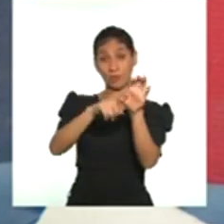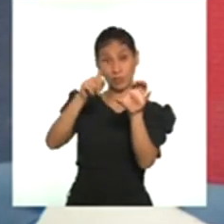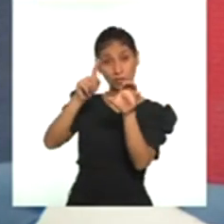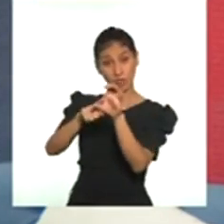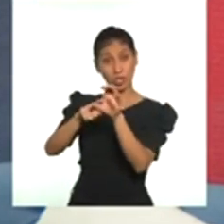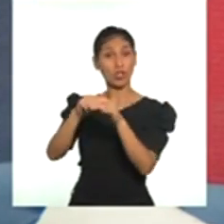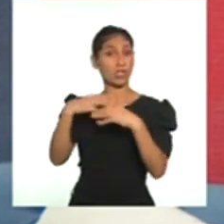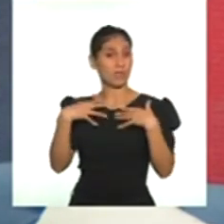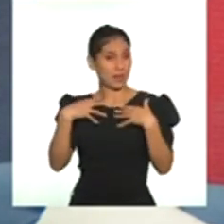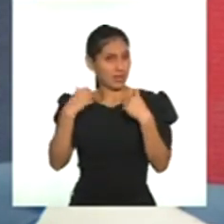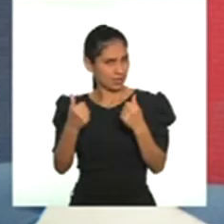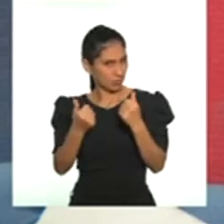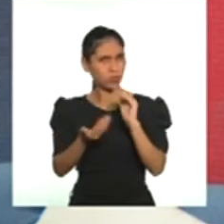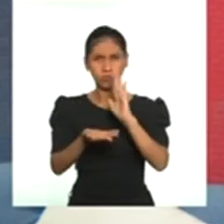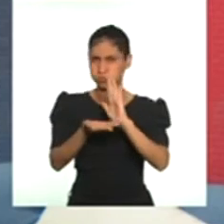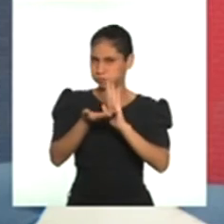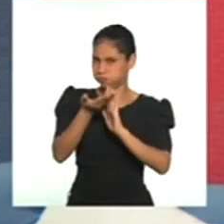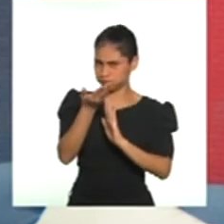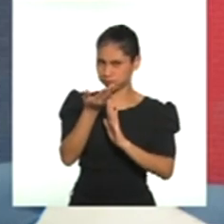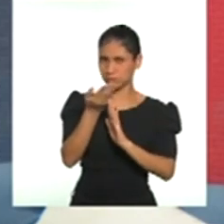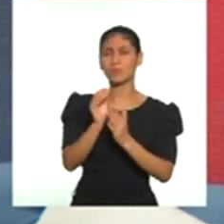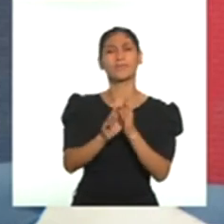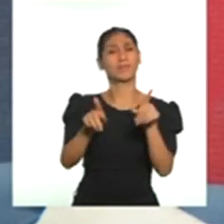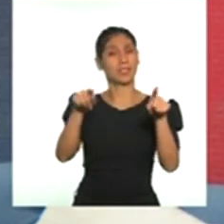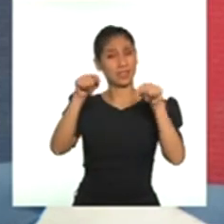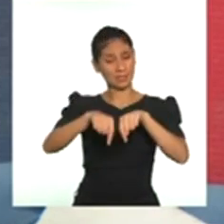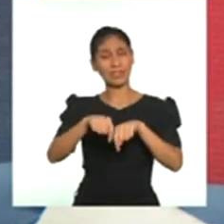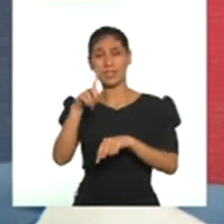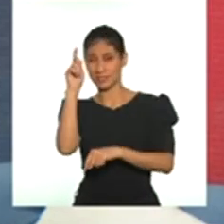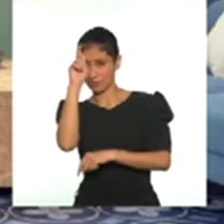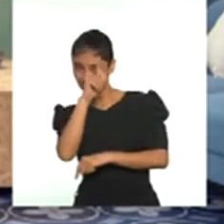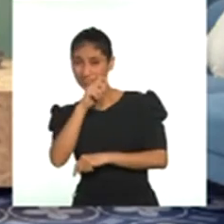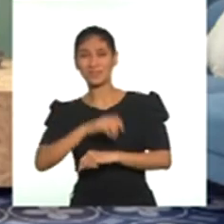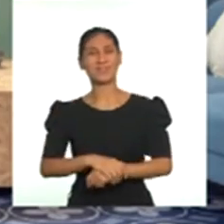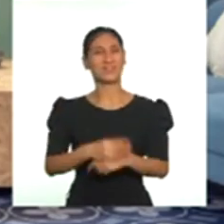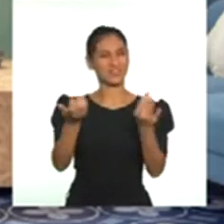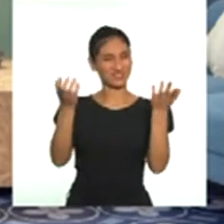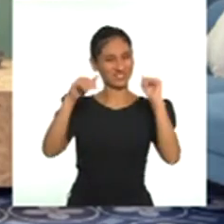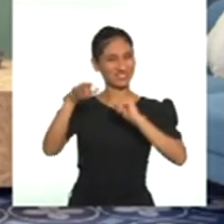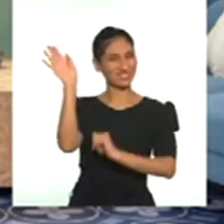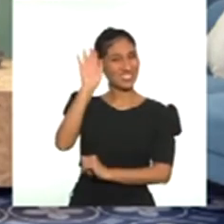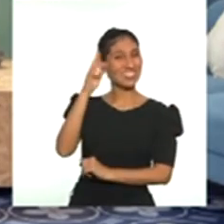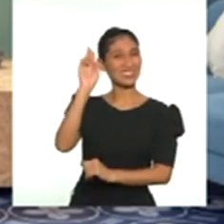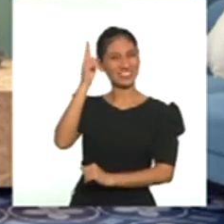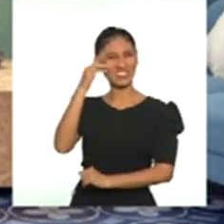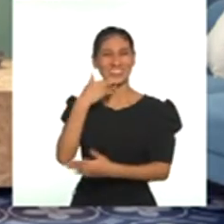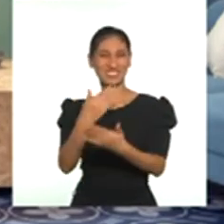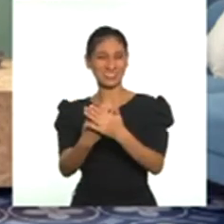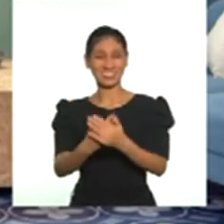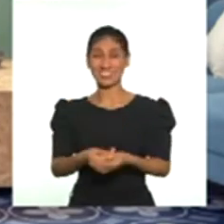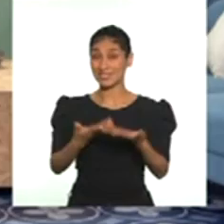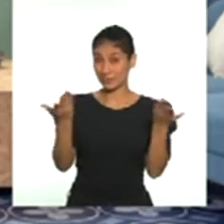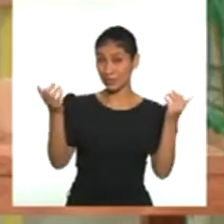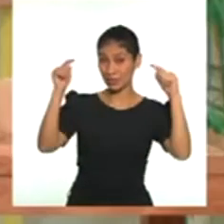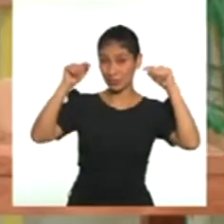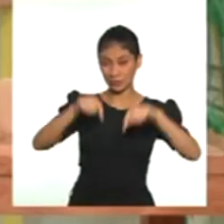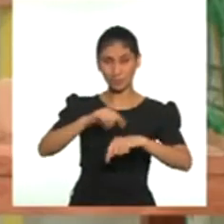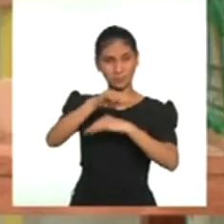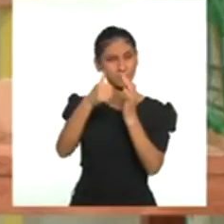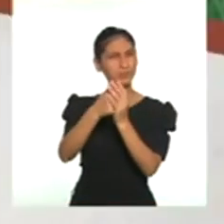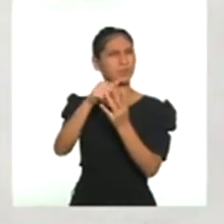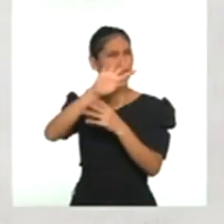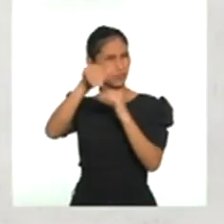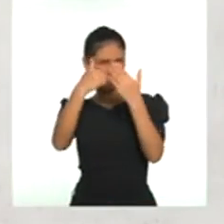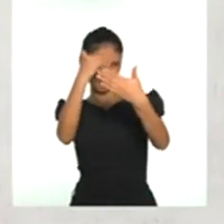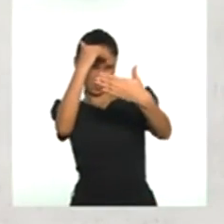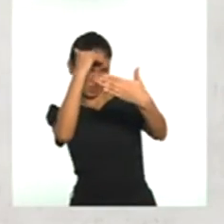nuestro bienestar y desarrollo, que sigue siendo un gran desafío como país. Gracias por todo, profesor. Hasta la próxima. ¡Chao! Llegó la